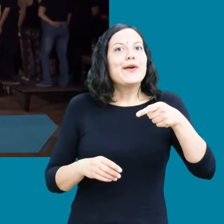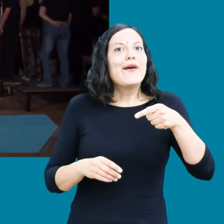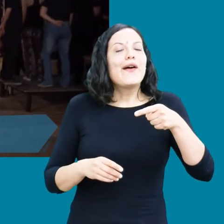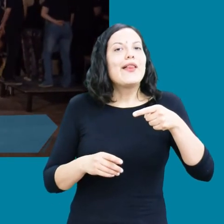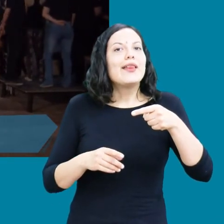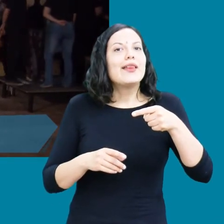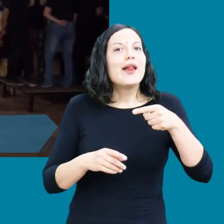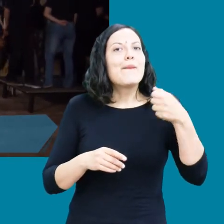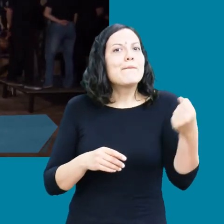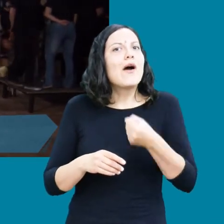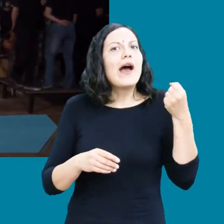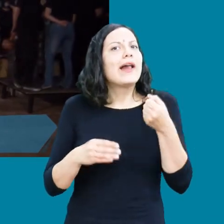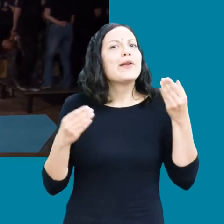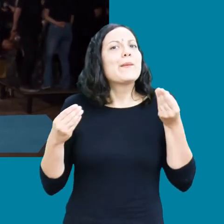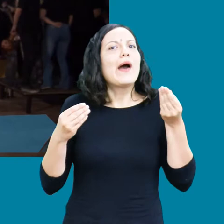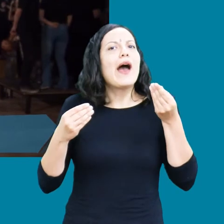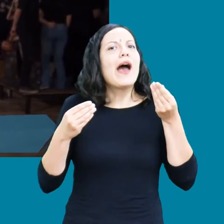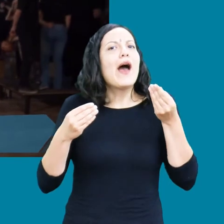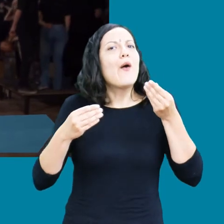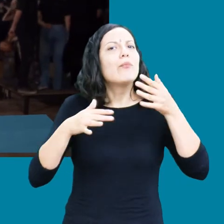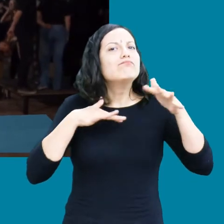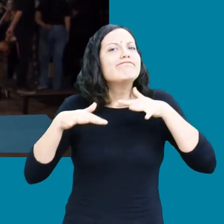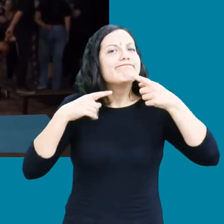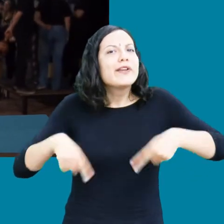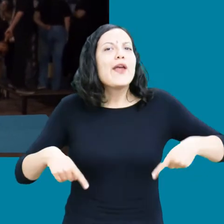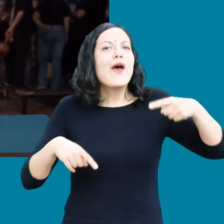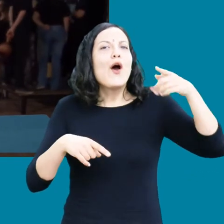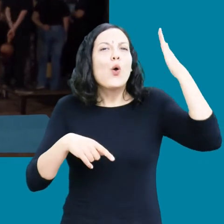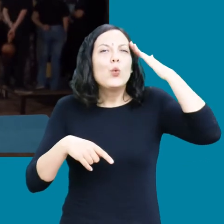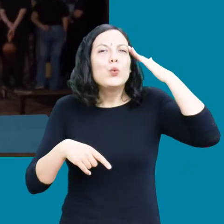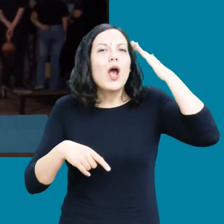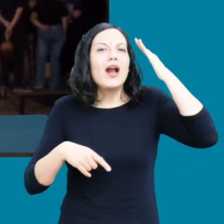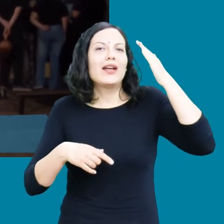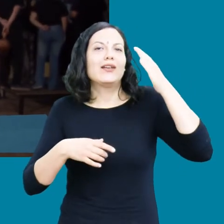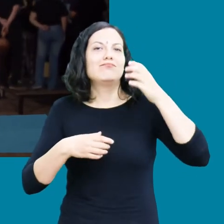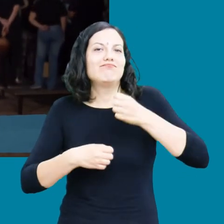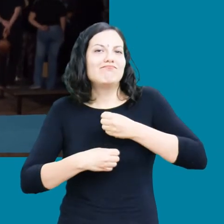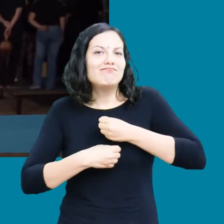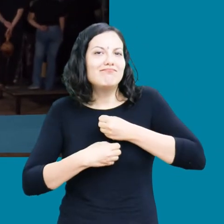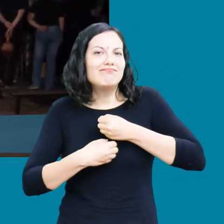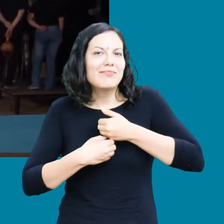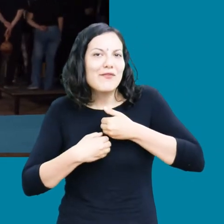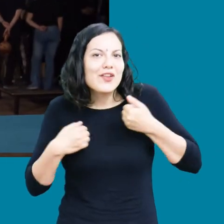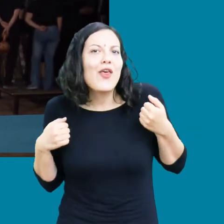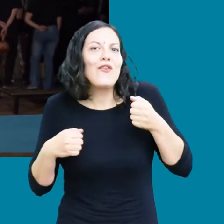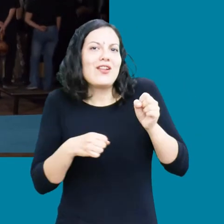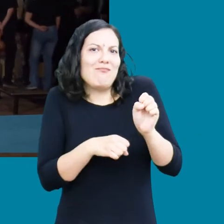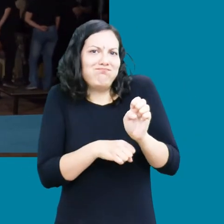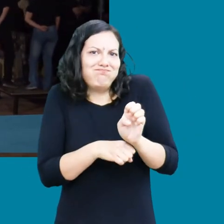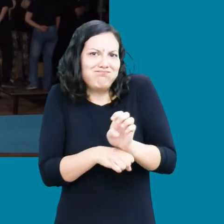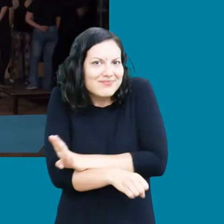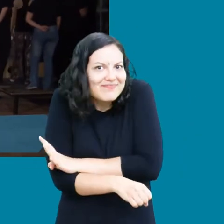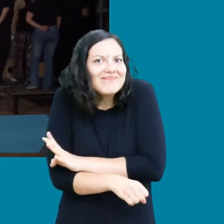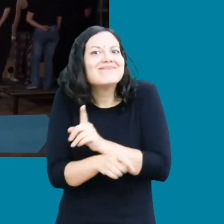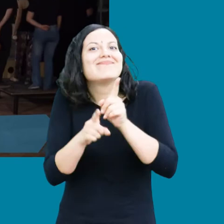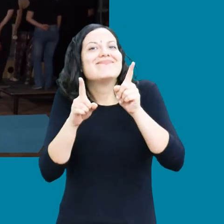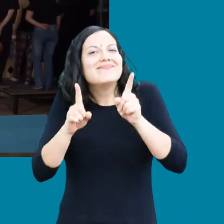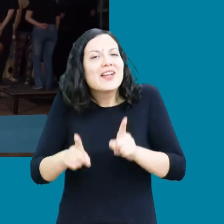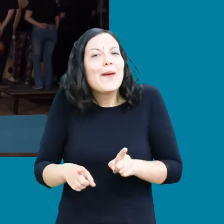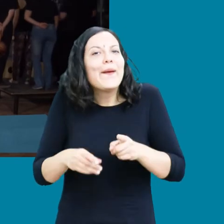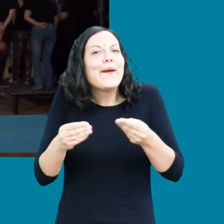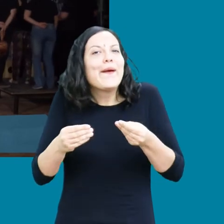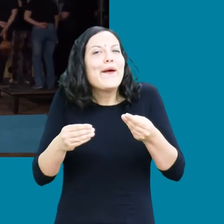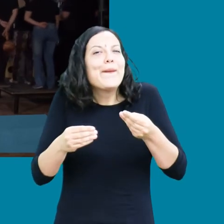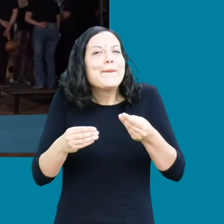por ser una actividad cultural, de hecho, que es liberadora y movilizante, pero también por el contenido